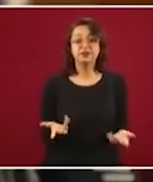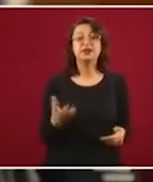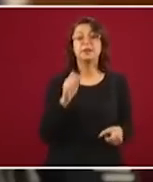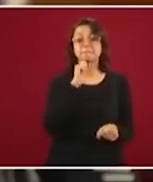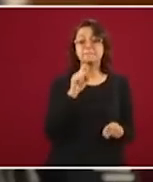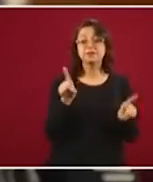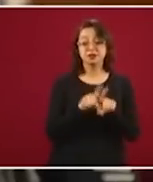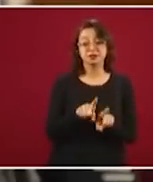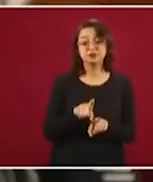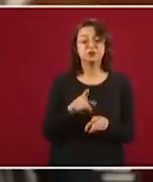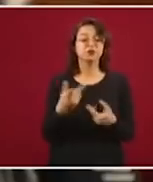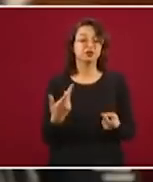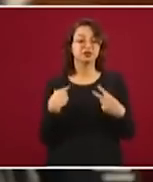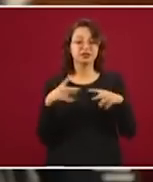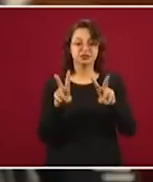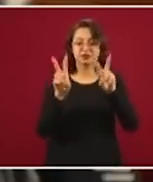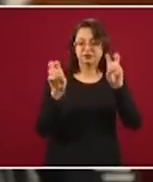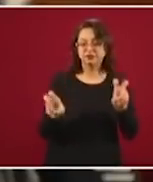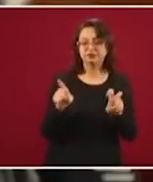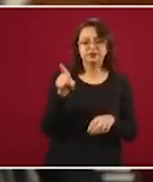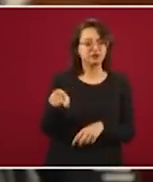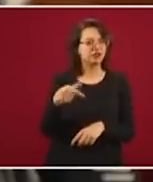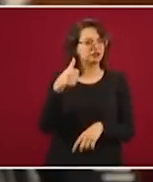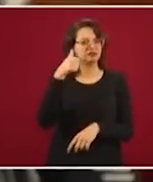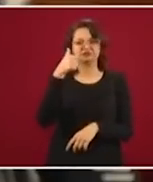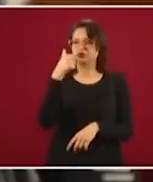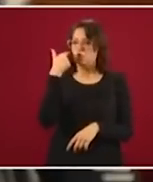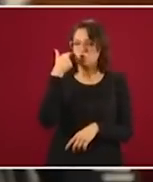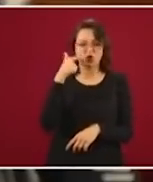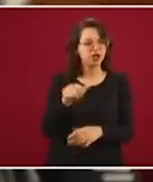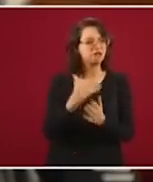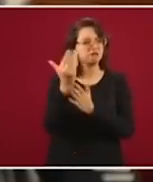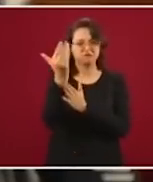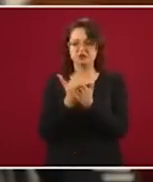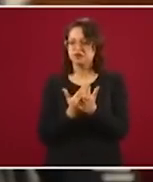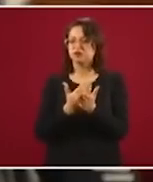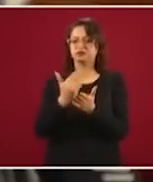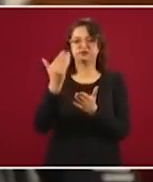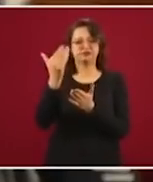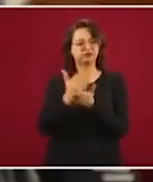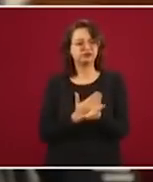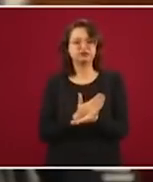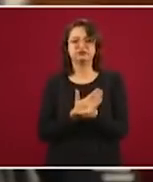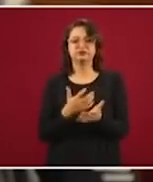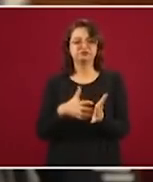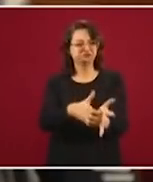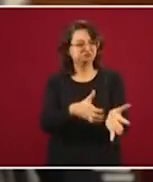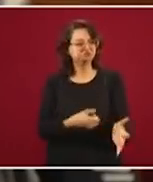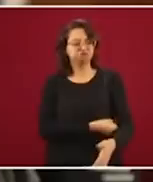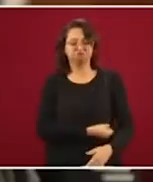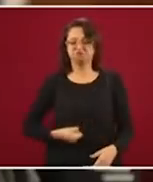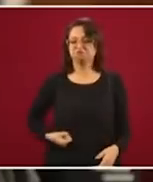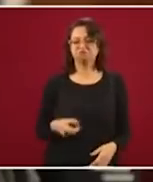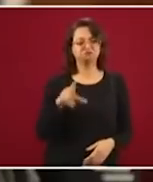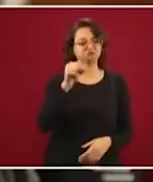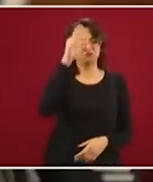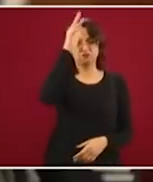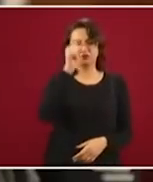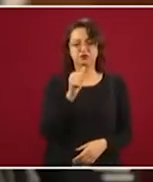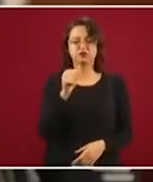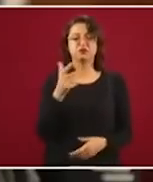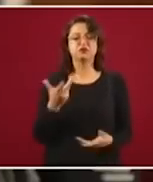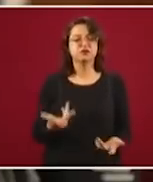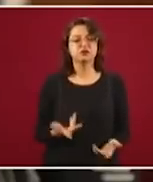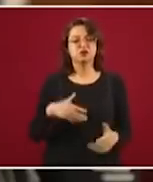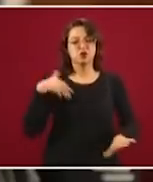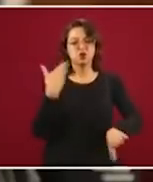de preguntarle ese tema de que se sigue resistiendo y sigue habiendo un tema de oponerse a esta austeridad que se ha iniciado desde su